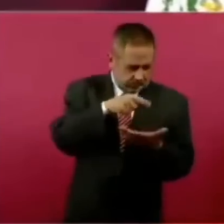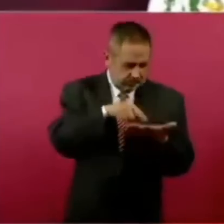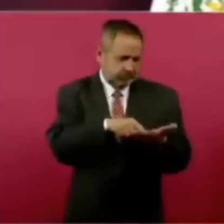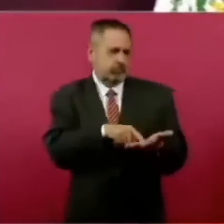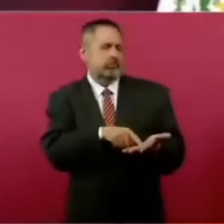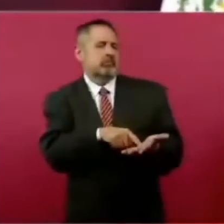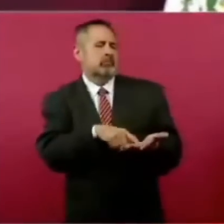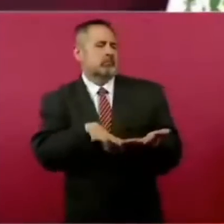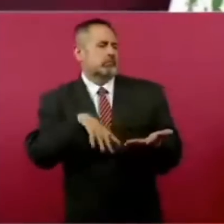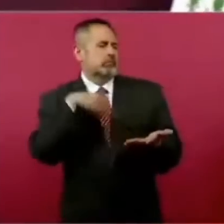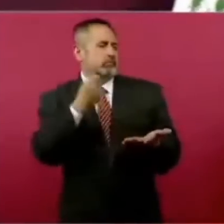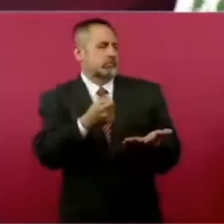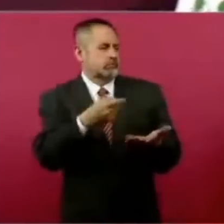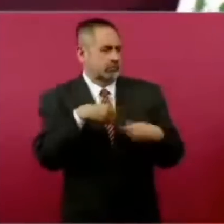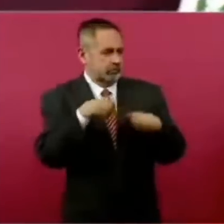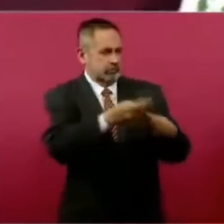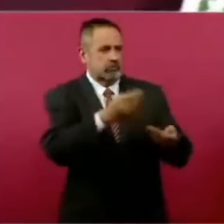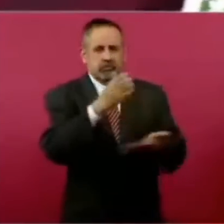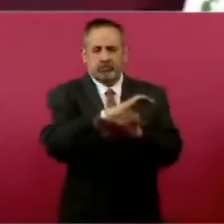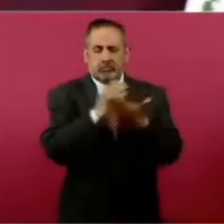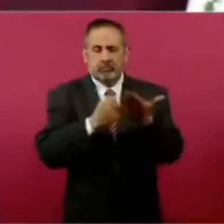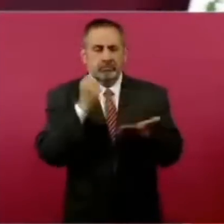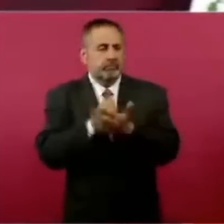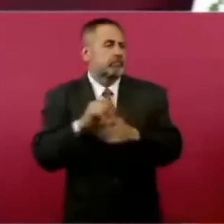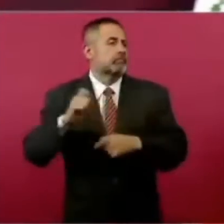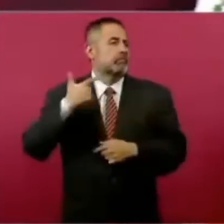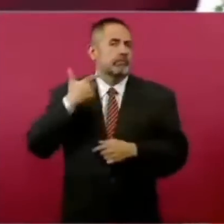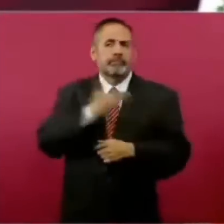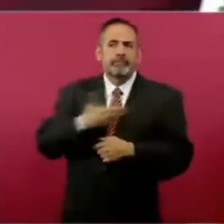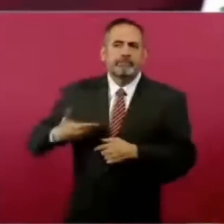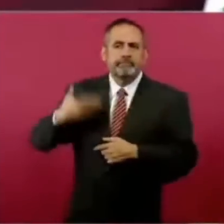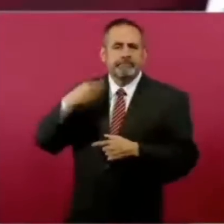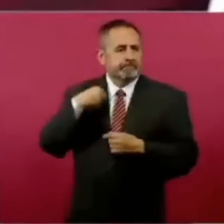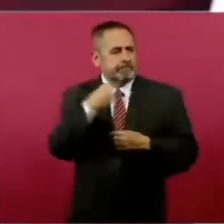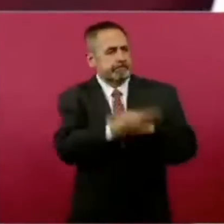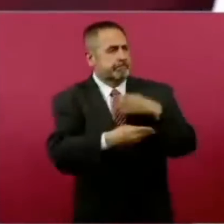te dieron en las pasadas administraciones.